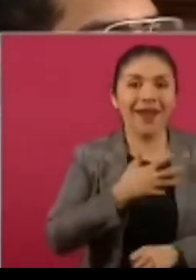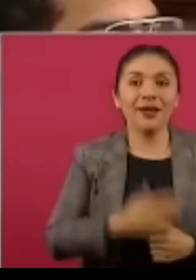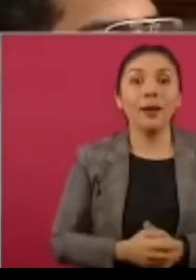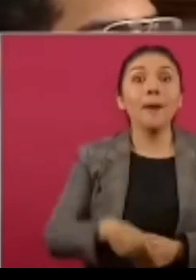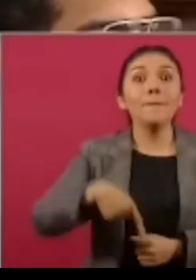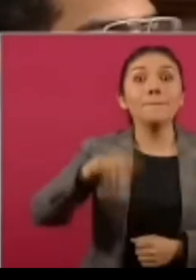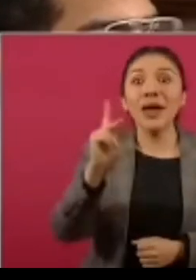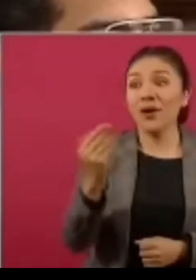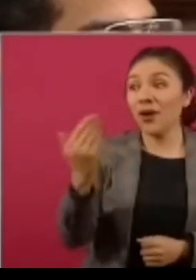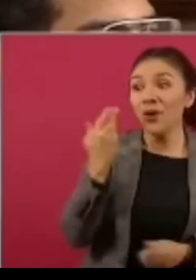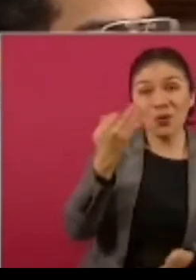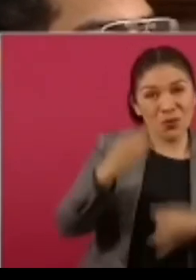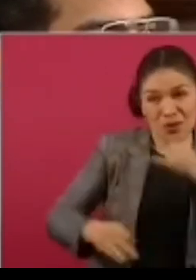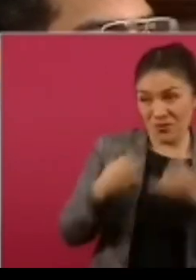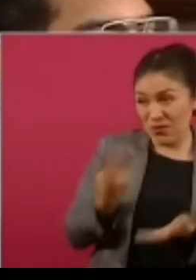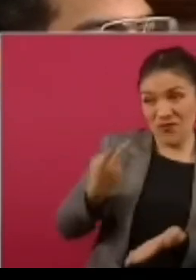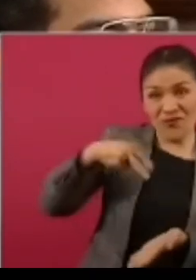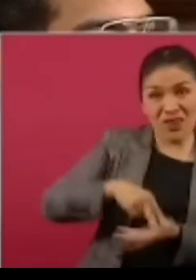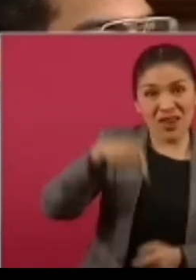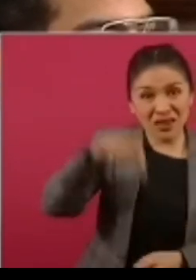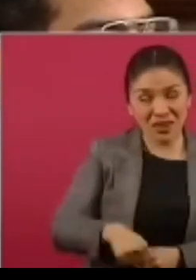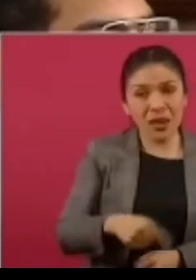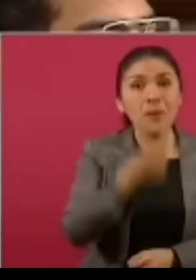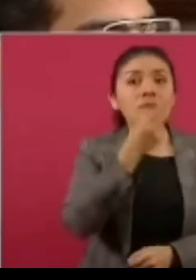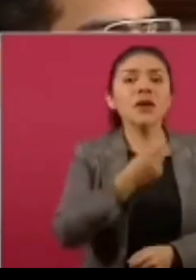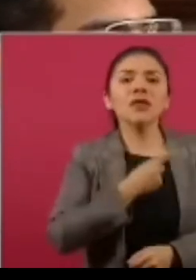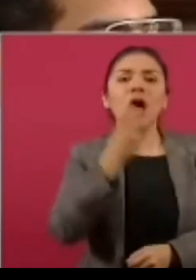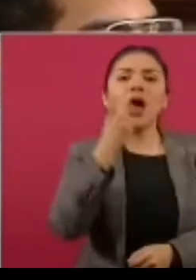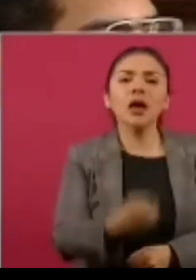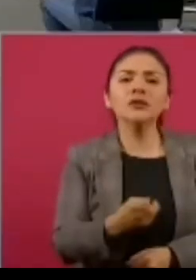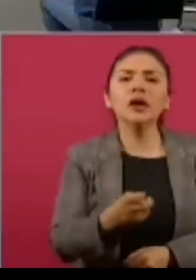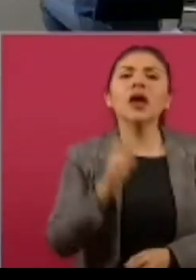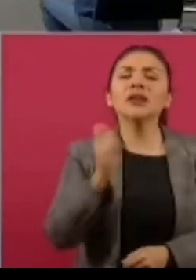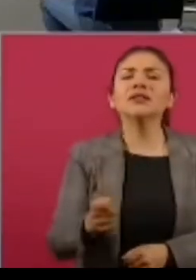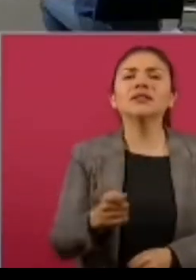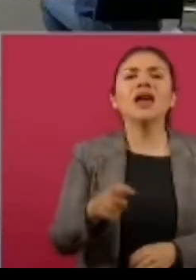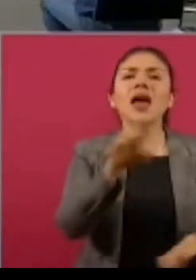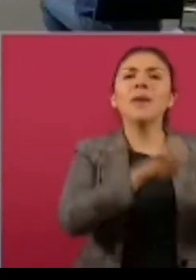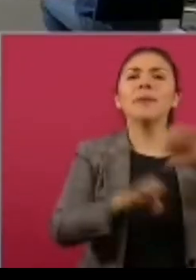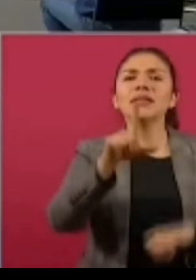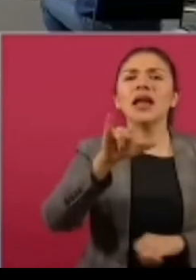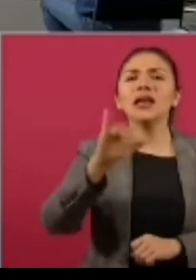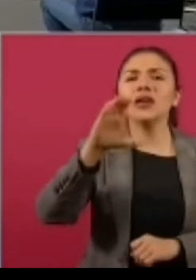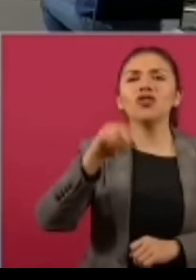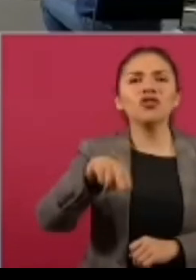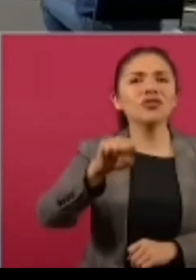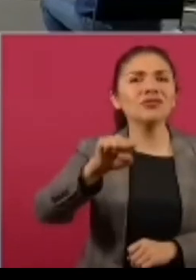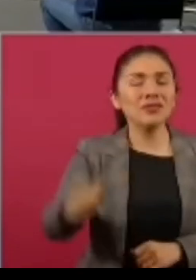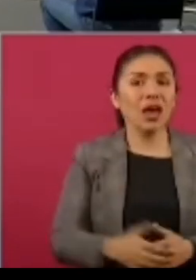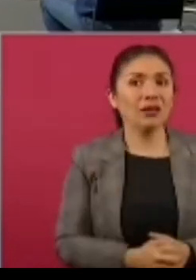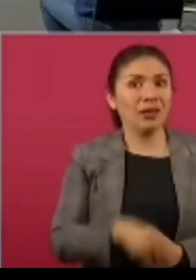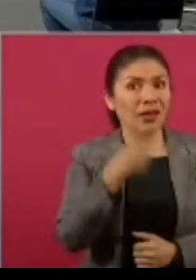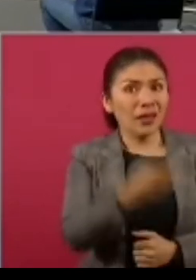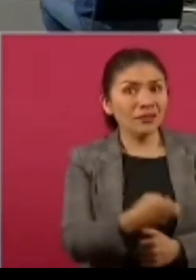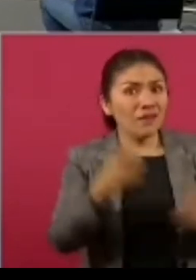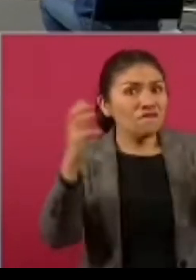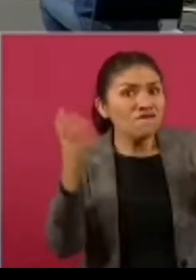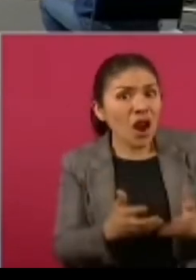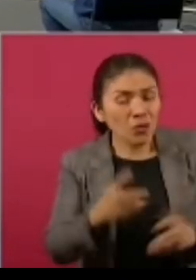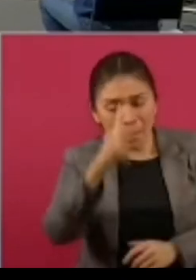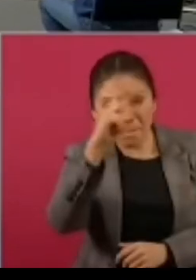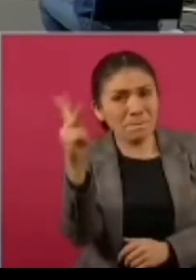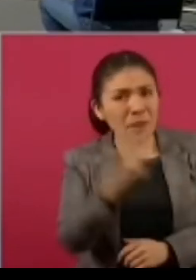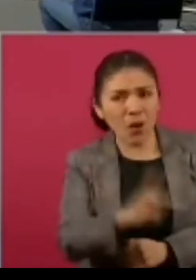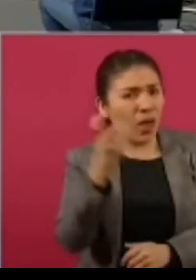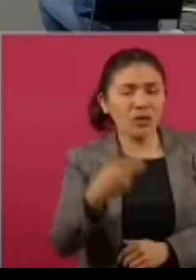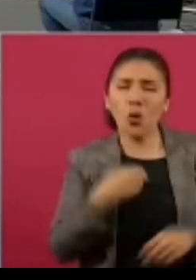raíz de mi última participación, presidente, me hablaron también de del ICONSA, un megafraude por ahí, eso